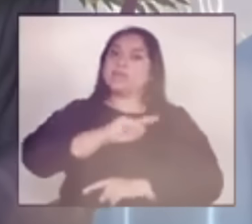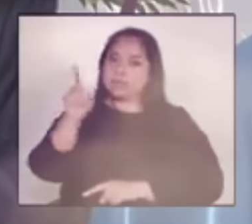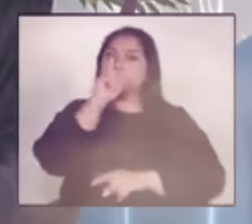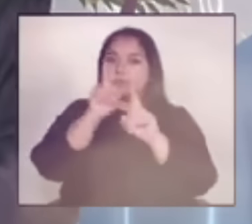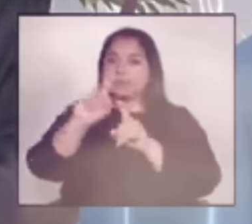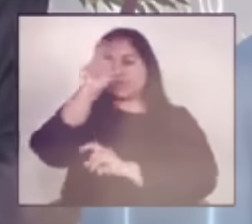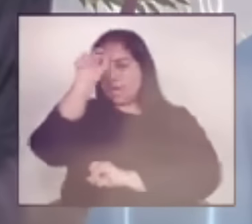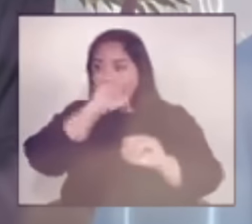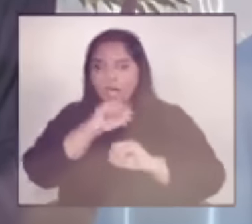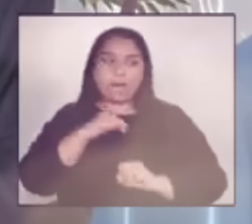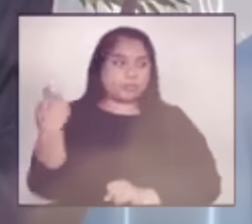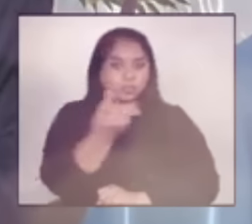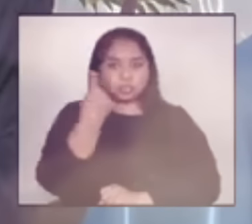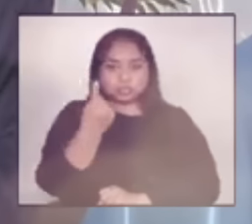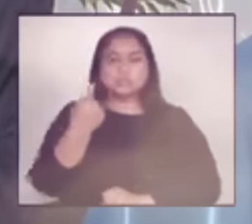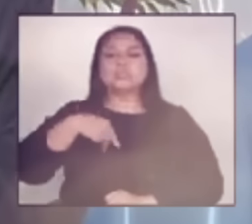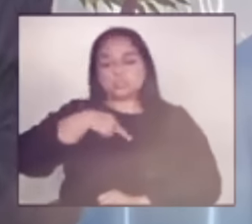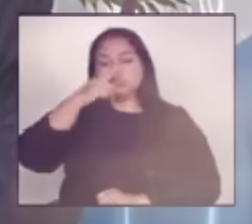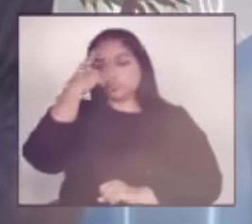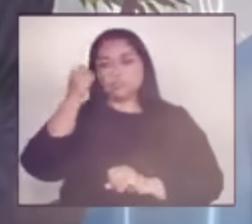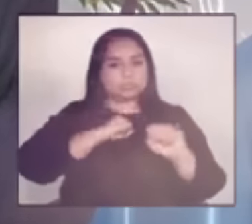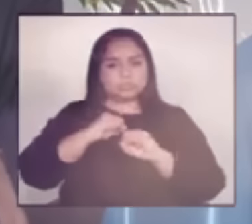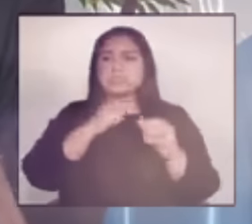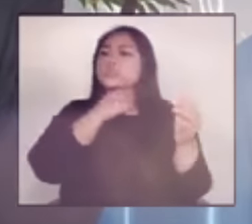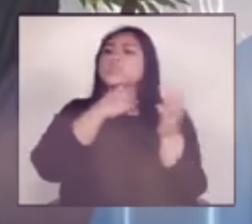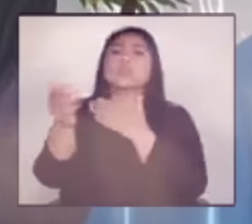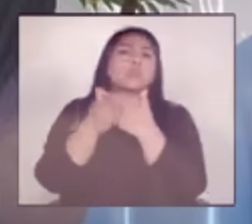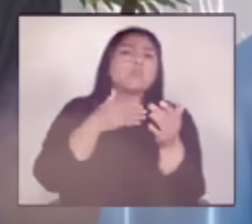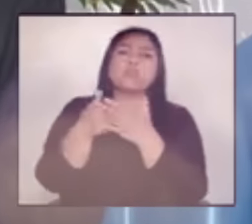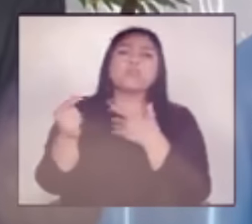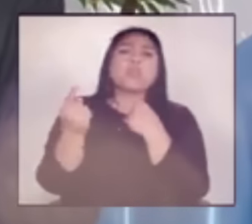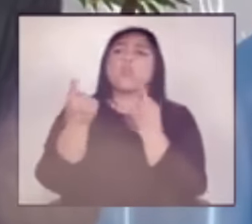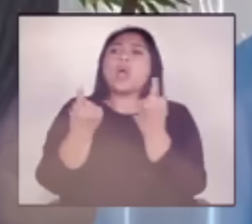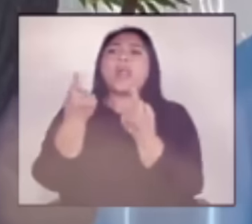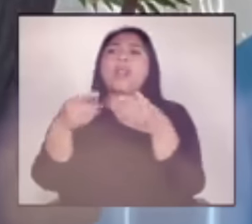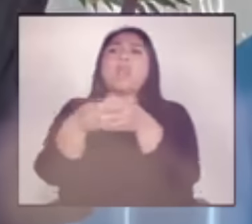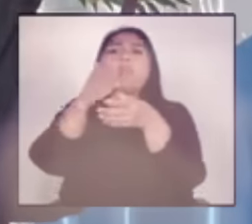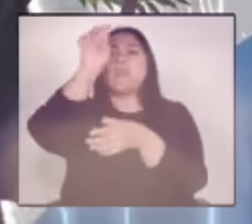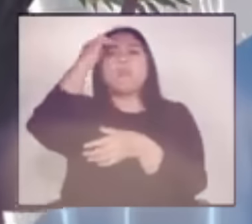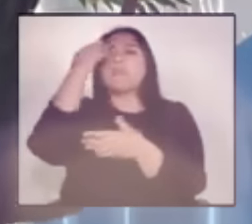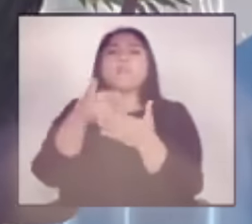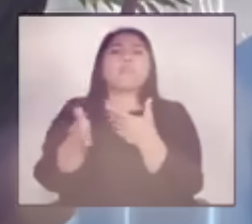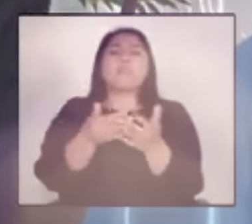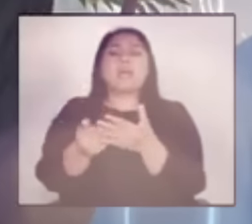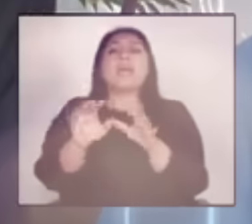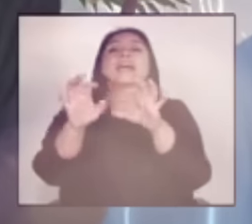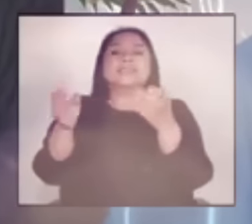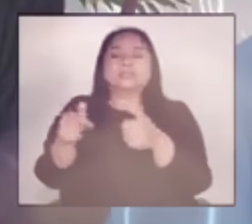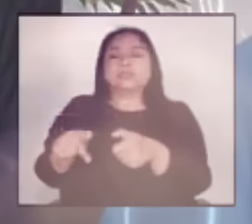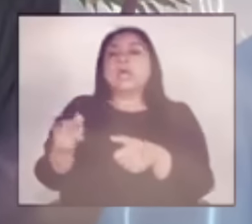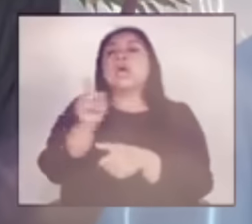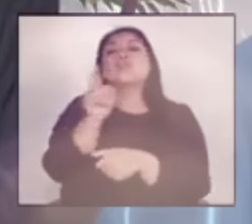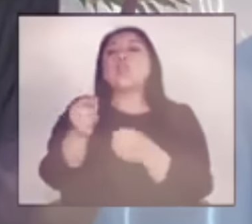en bien de la población, vamos a trabajar indistintamente de qué partido. De manera que lo que no hay es